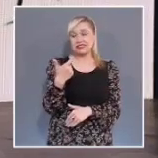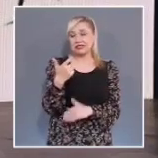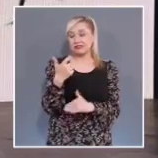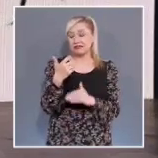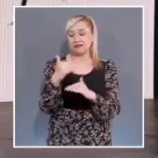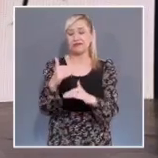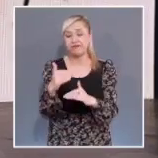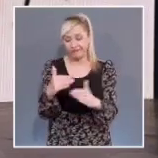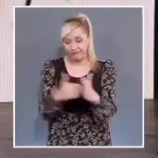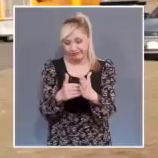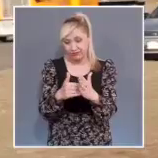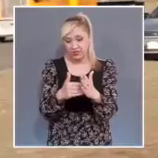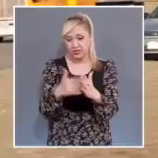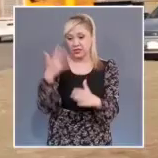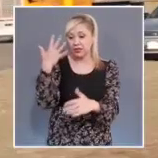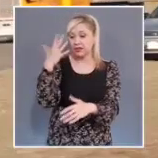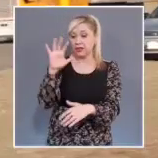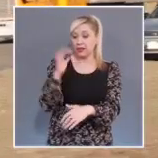mundo.